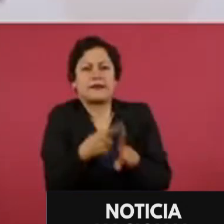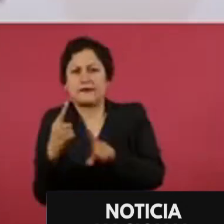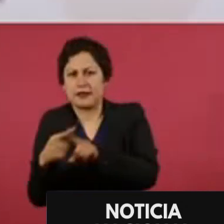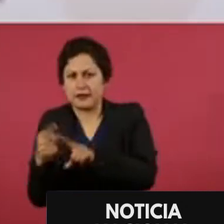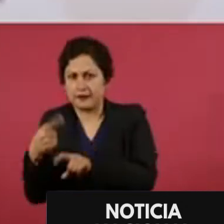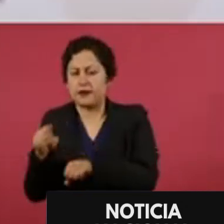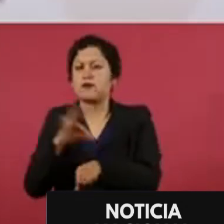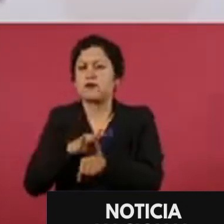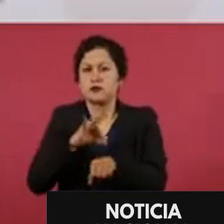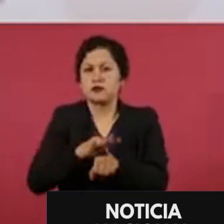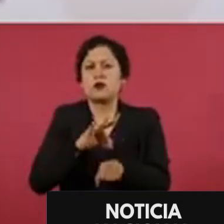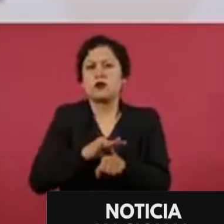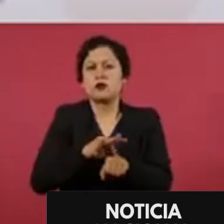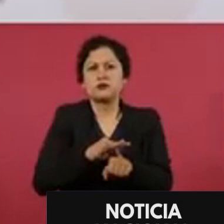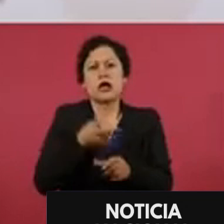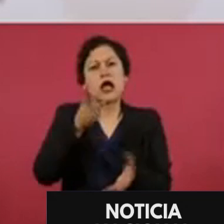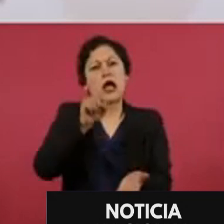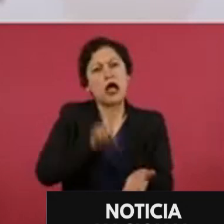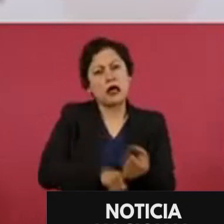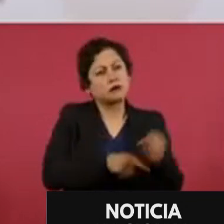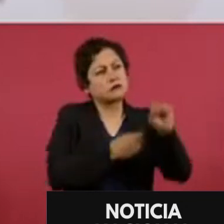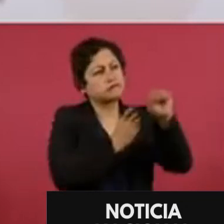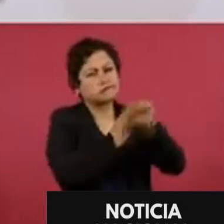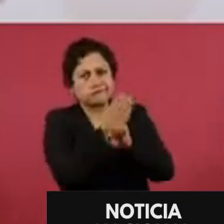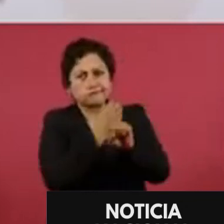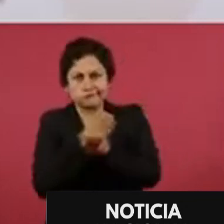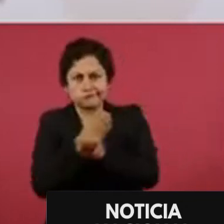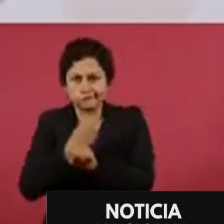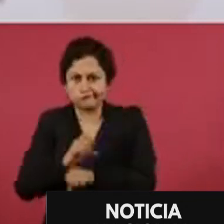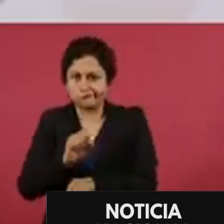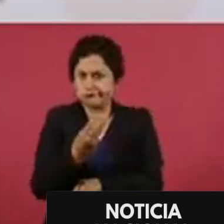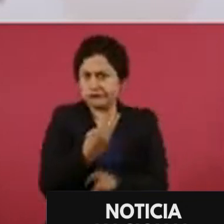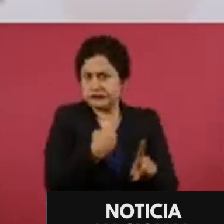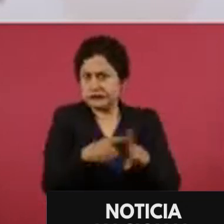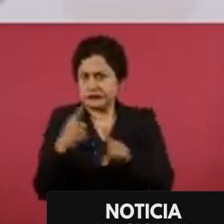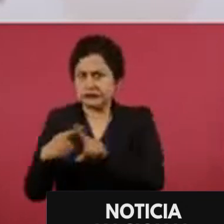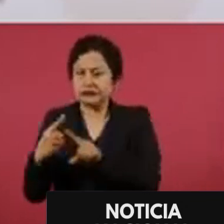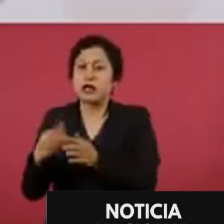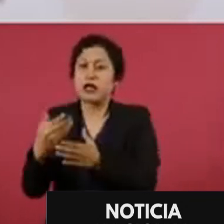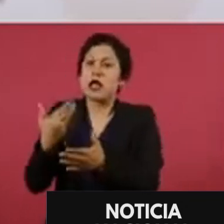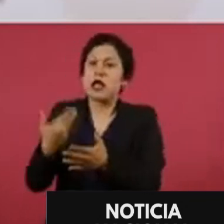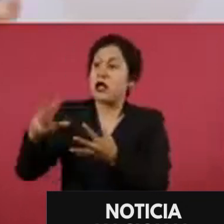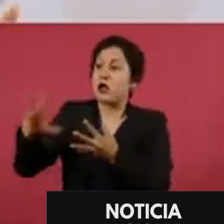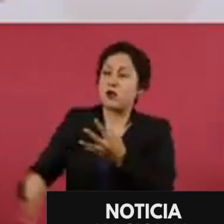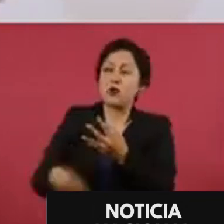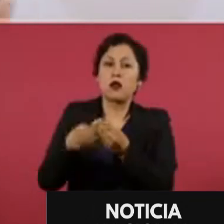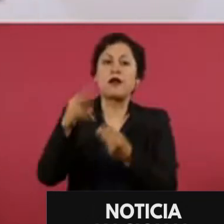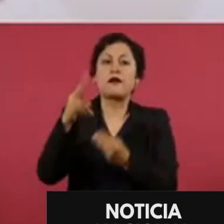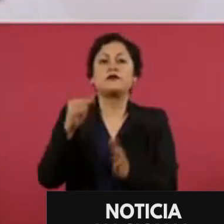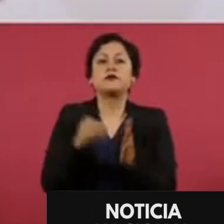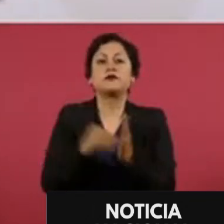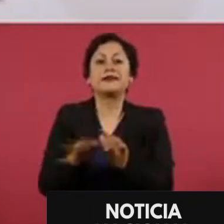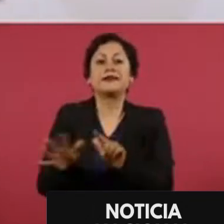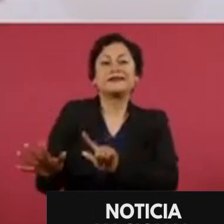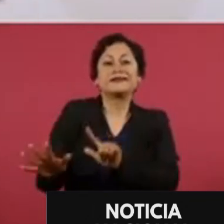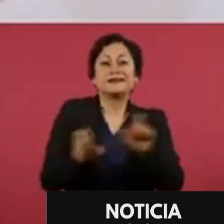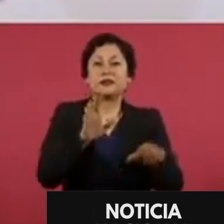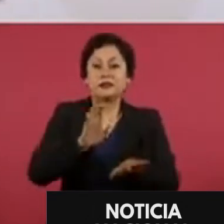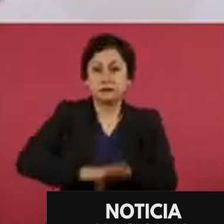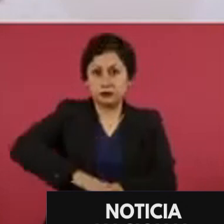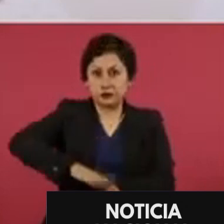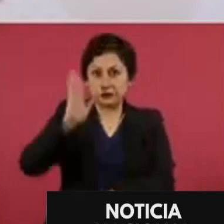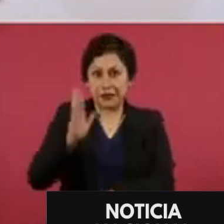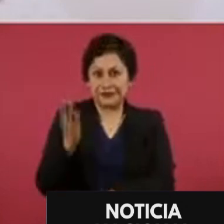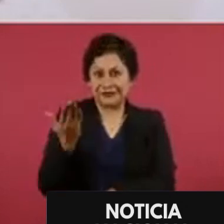23 estados del país, se están sumando dos mil 700 de estas especialidades que les acabo de